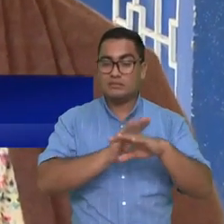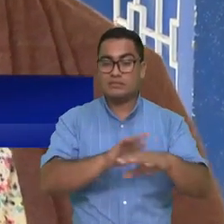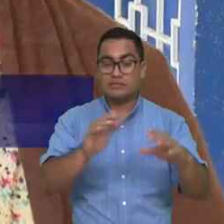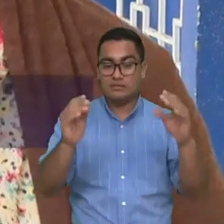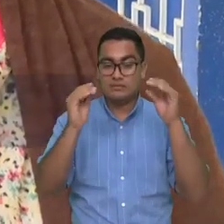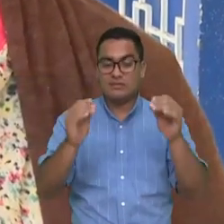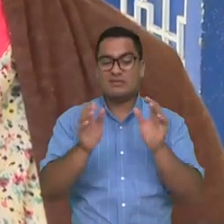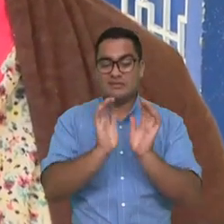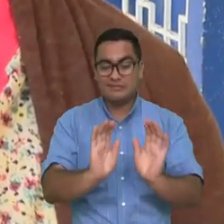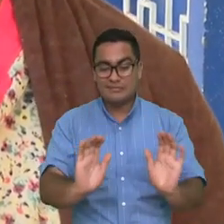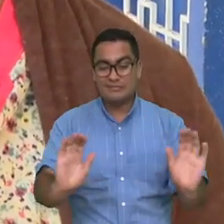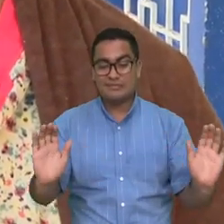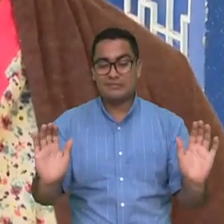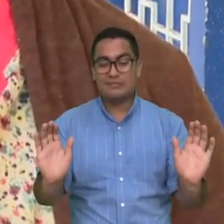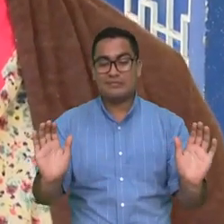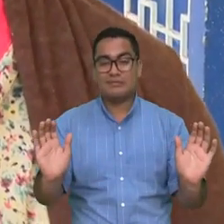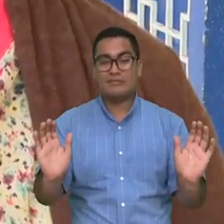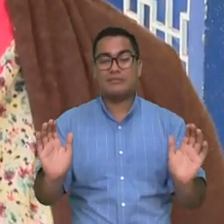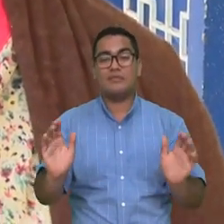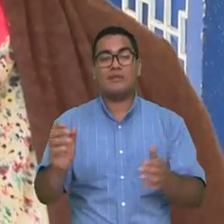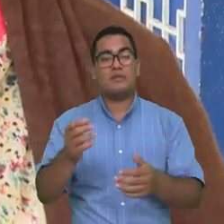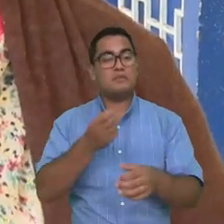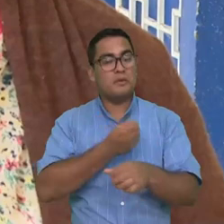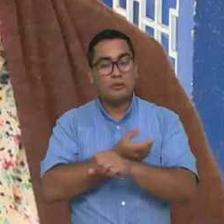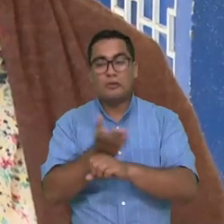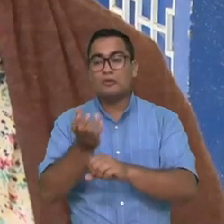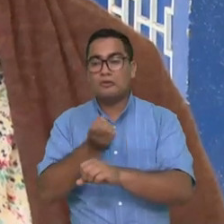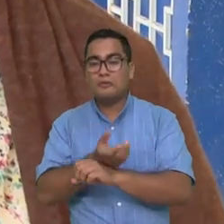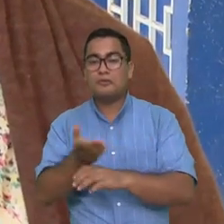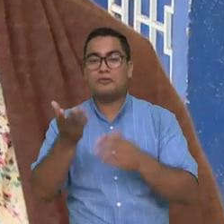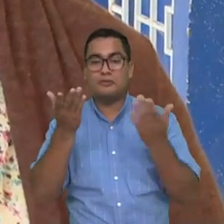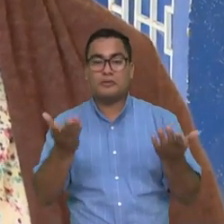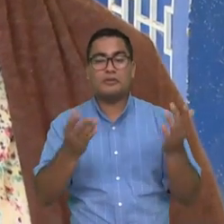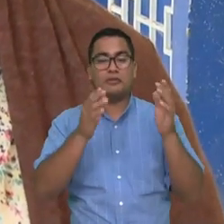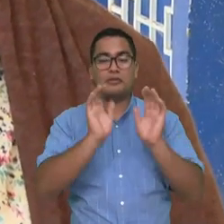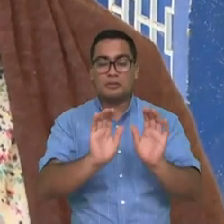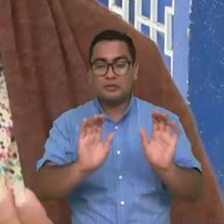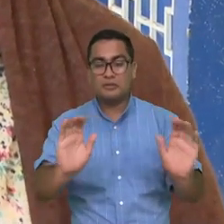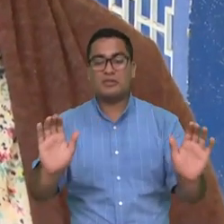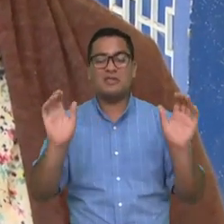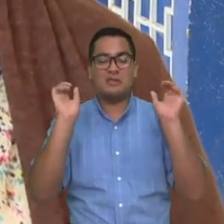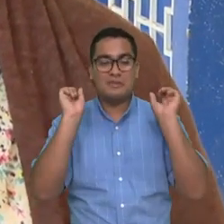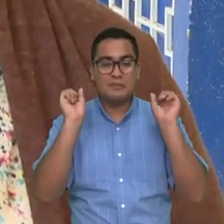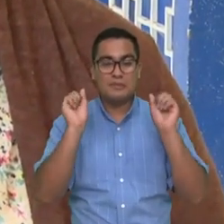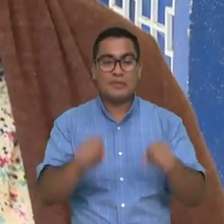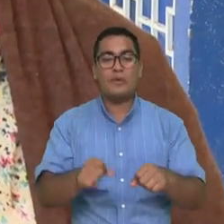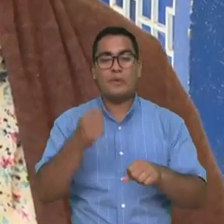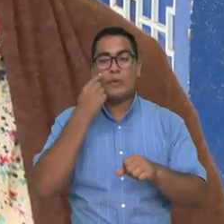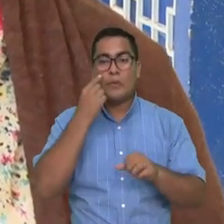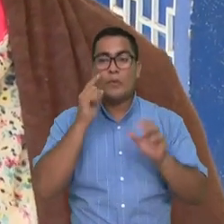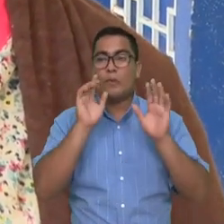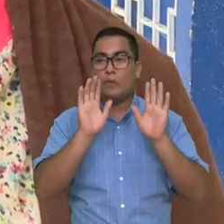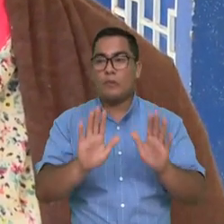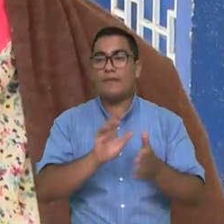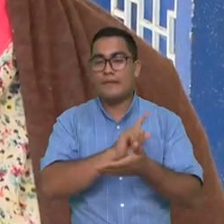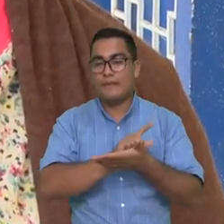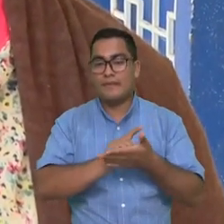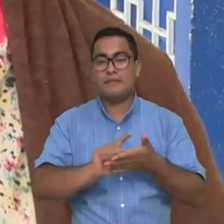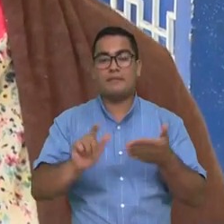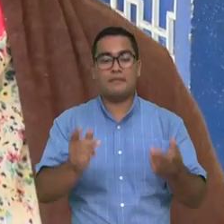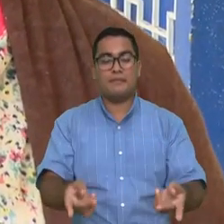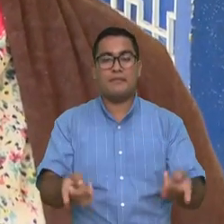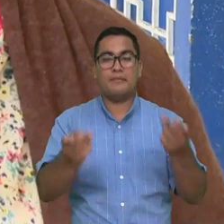con niños a que nosotros los orientemos para que los niños preserven su cuidado, su higiene para preservar la